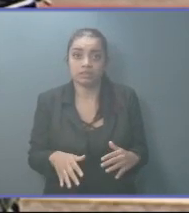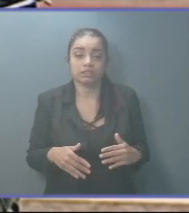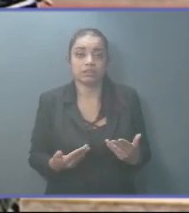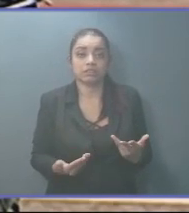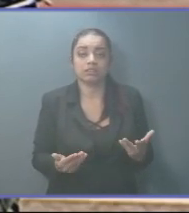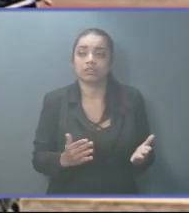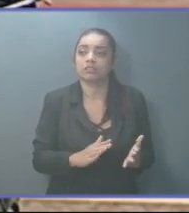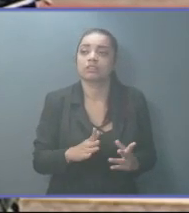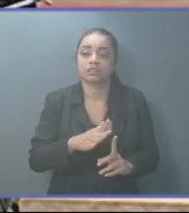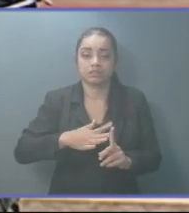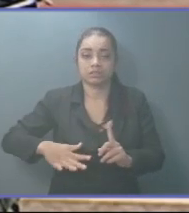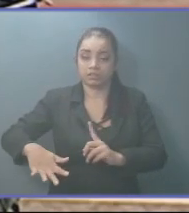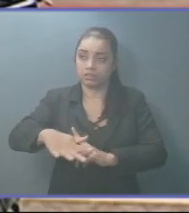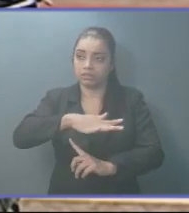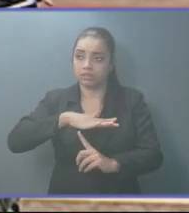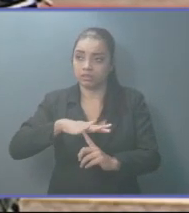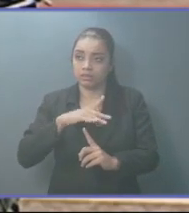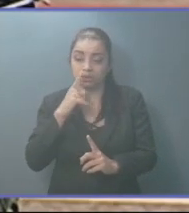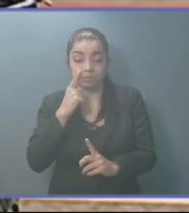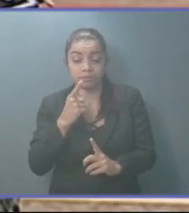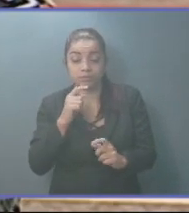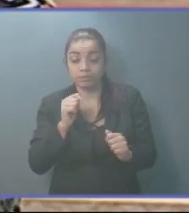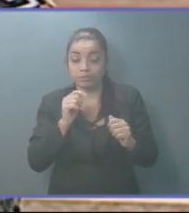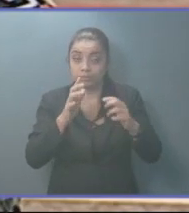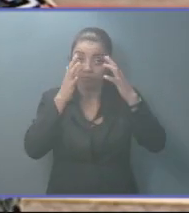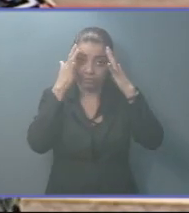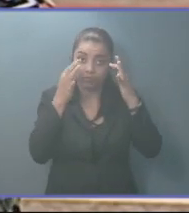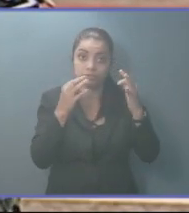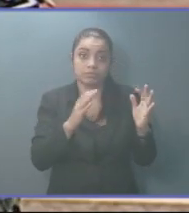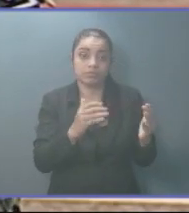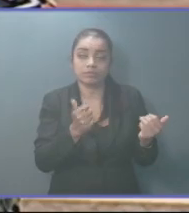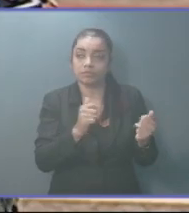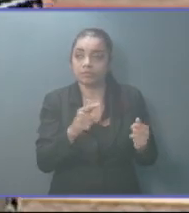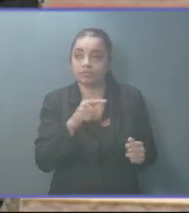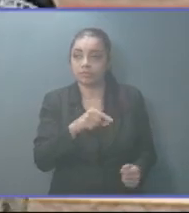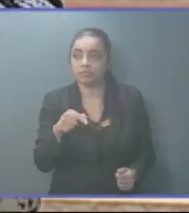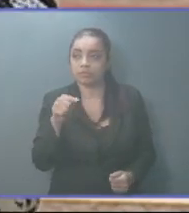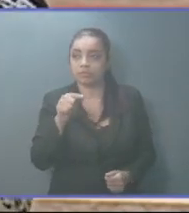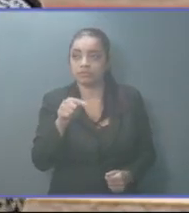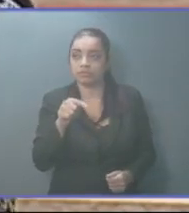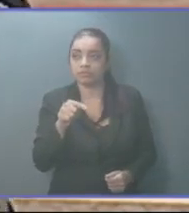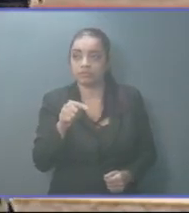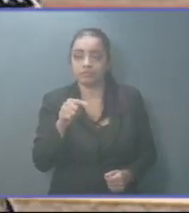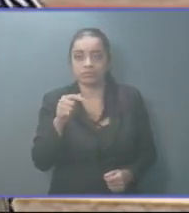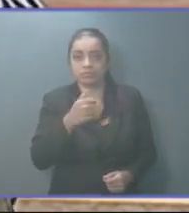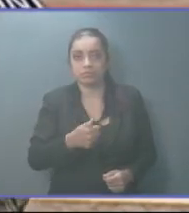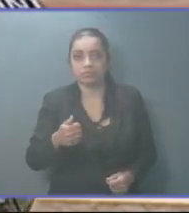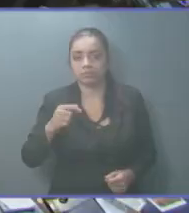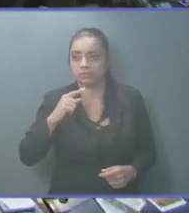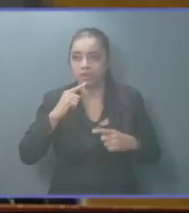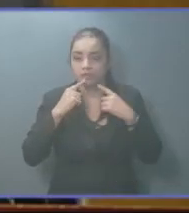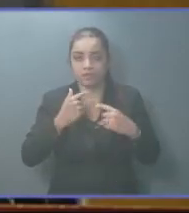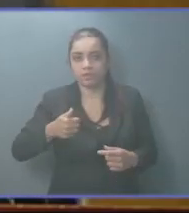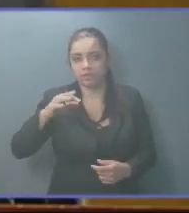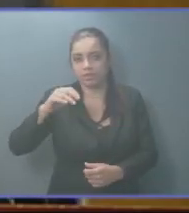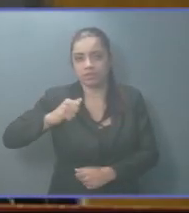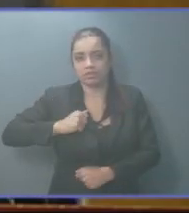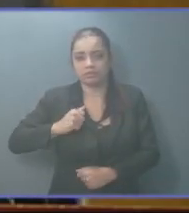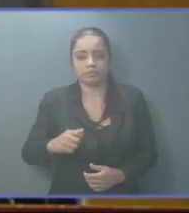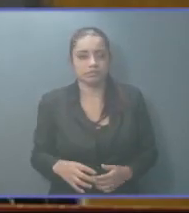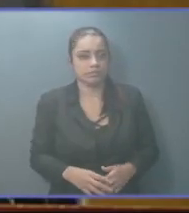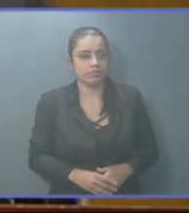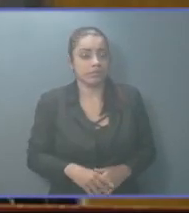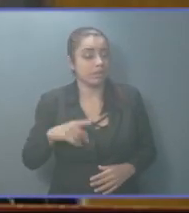situación y eso lo determina la siempre avanzada diputado alegría tiene la